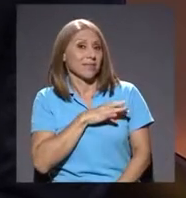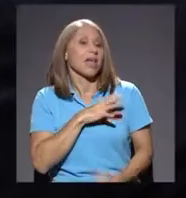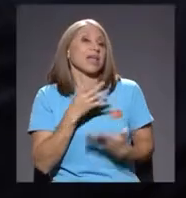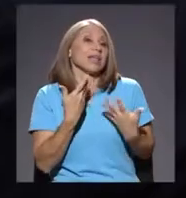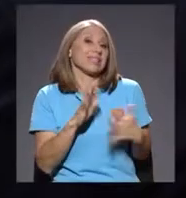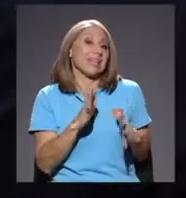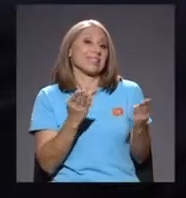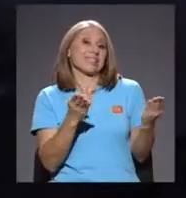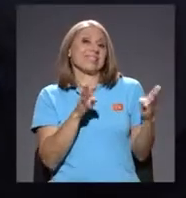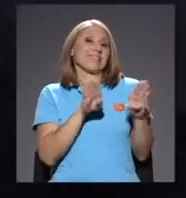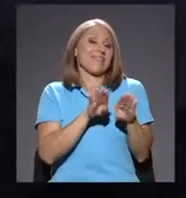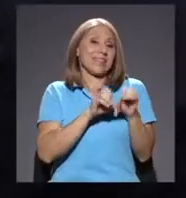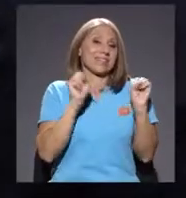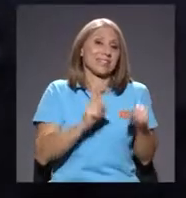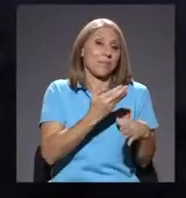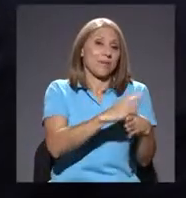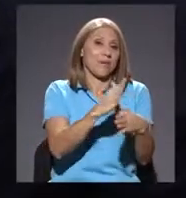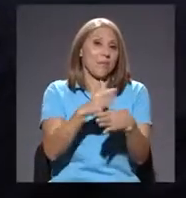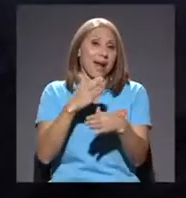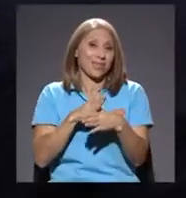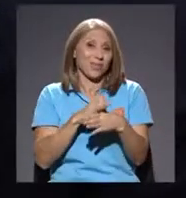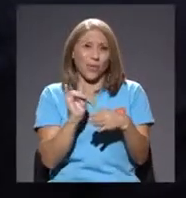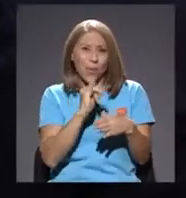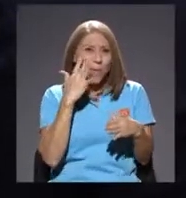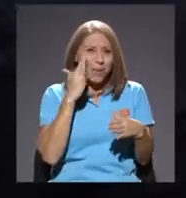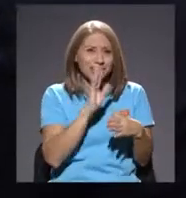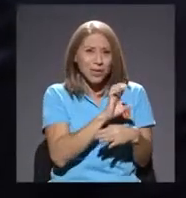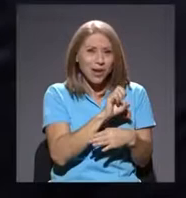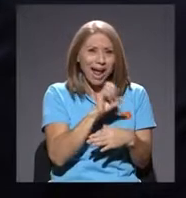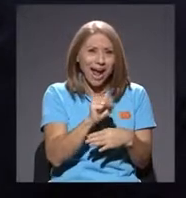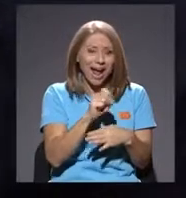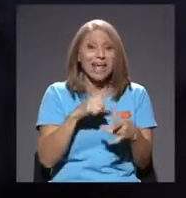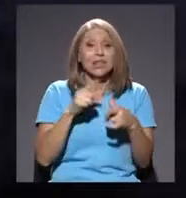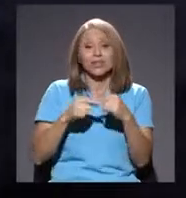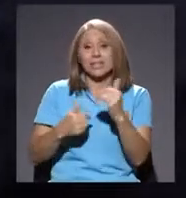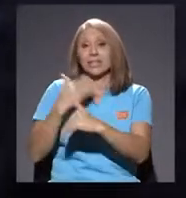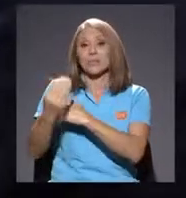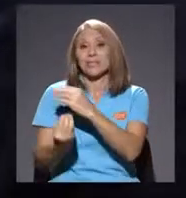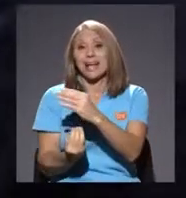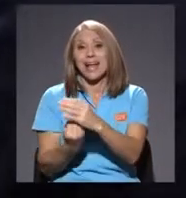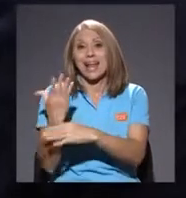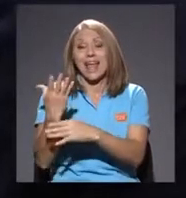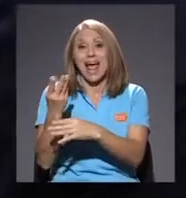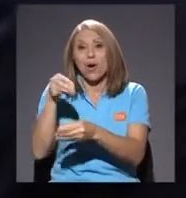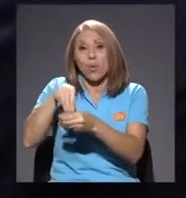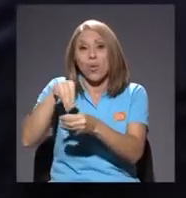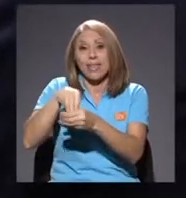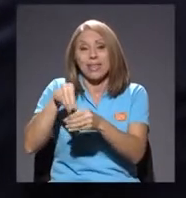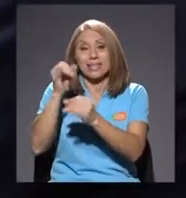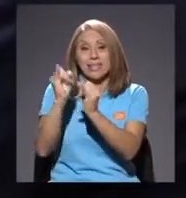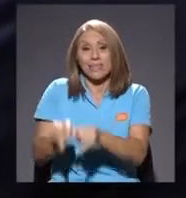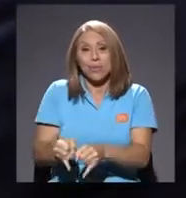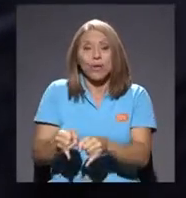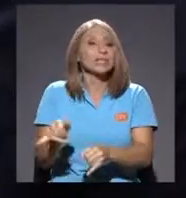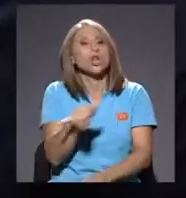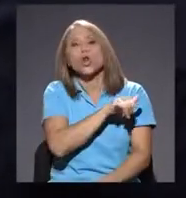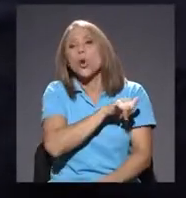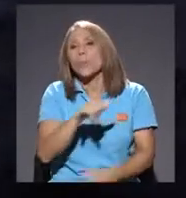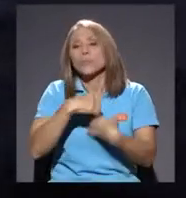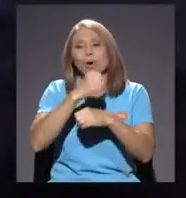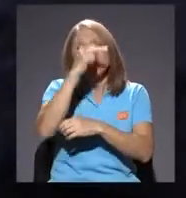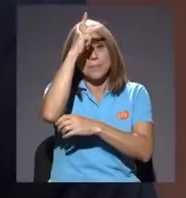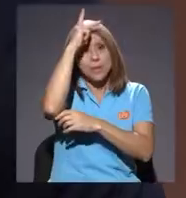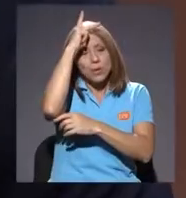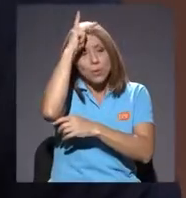social y crea cuentas individuales pero son sistemas alternativos y lo mismo hace perú lo mismo se colombia-méxico el